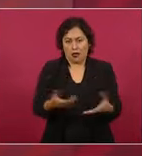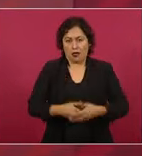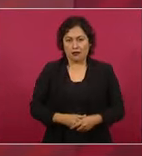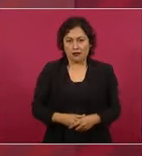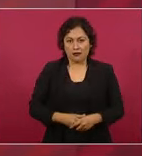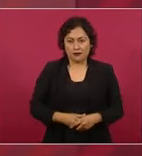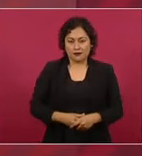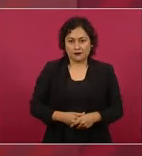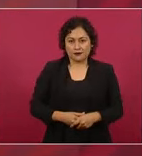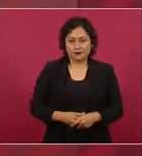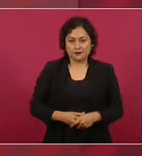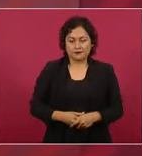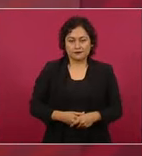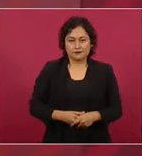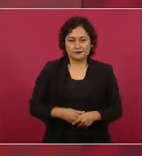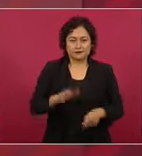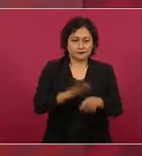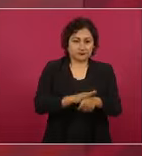Entonces necesitamos